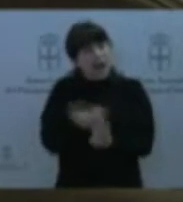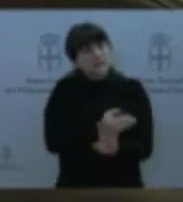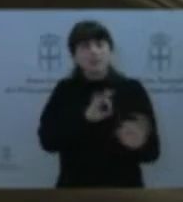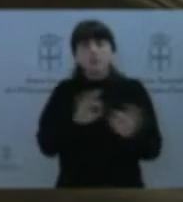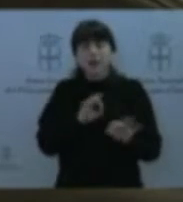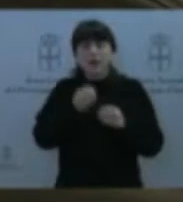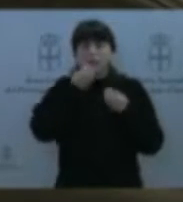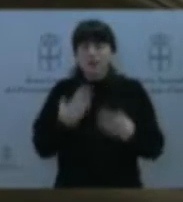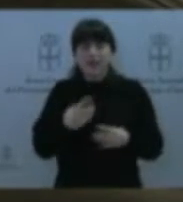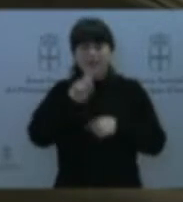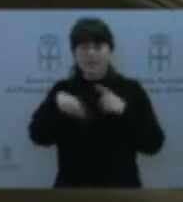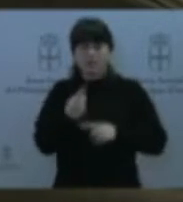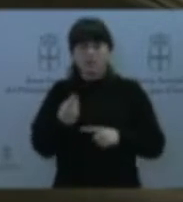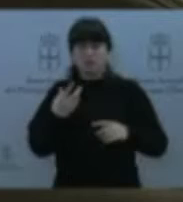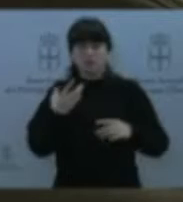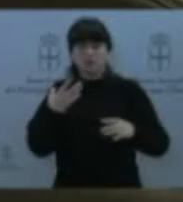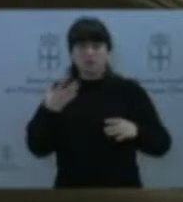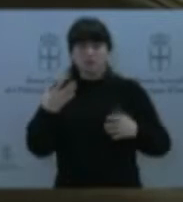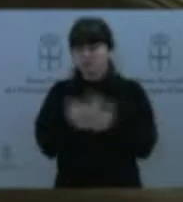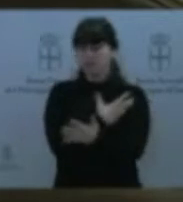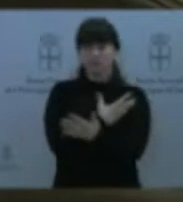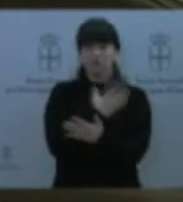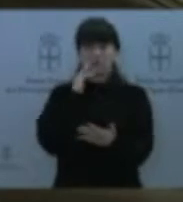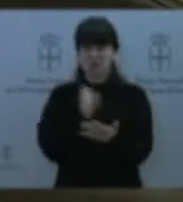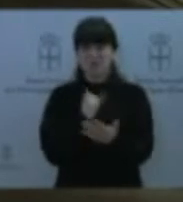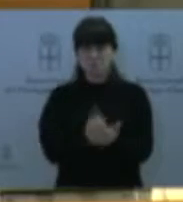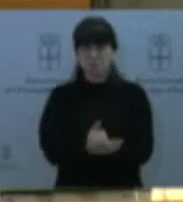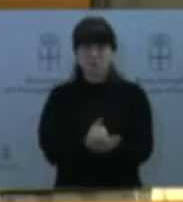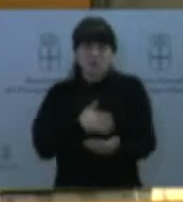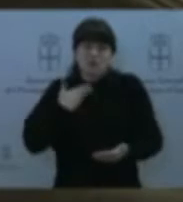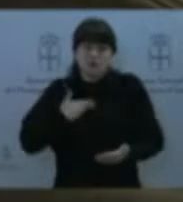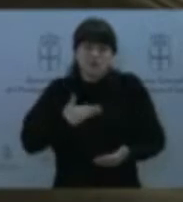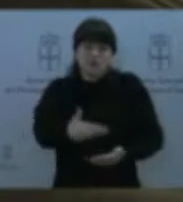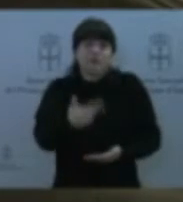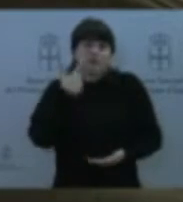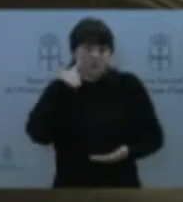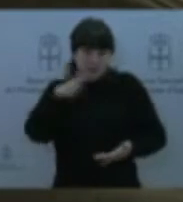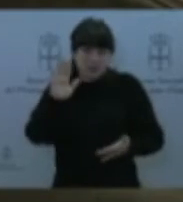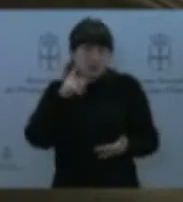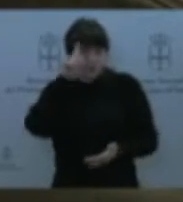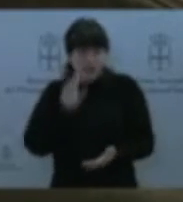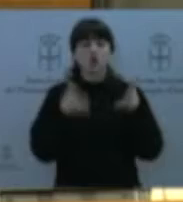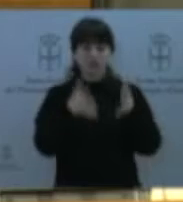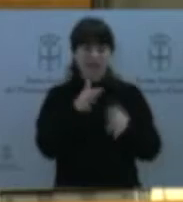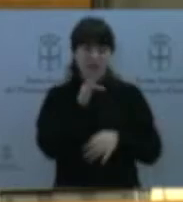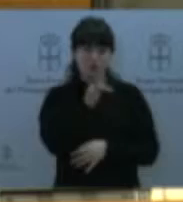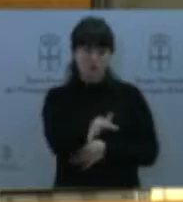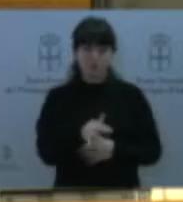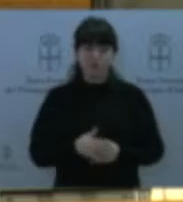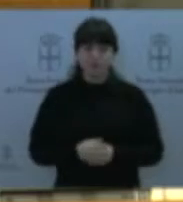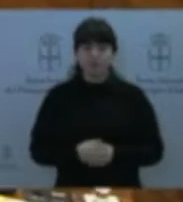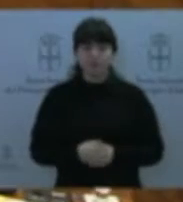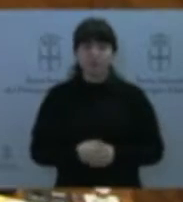les va a dejar fuera hasta no se sabe cuándo. Señor consejero, pidan ustedes responsabilidades y al menos asuman su error. Sí,